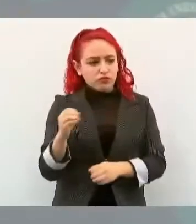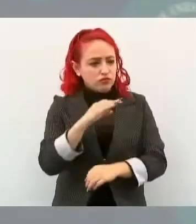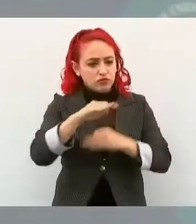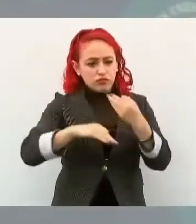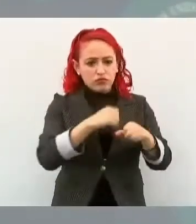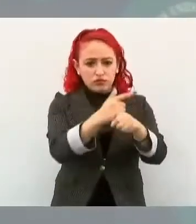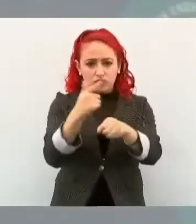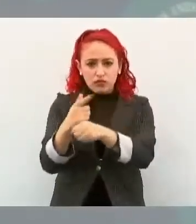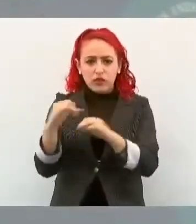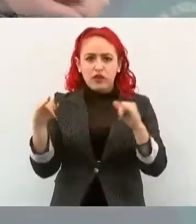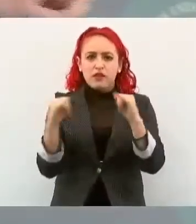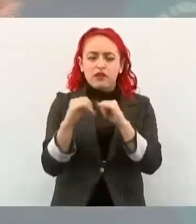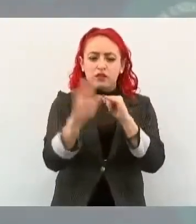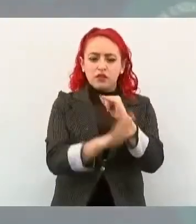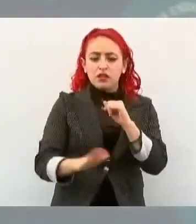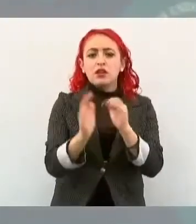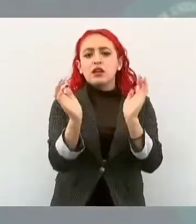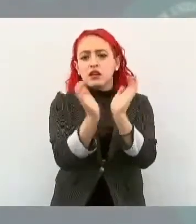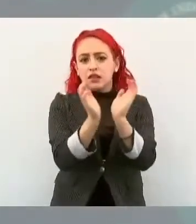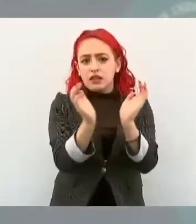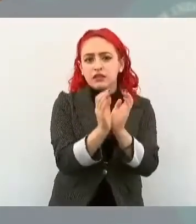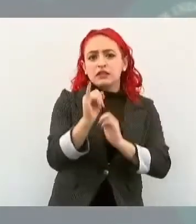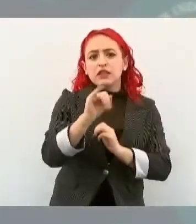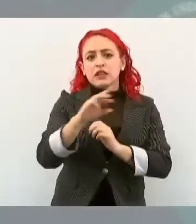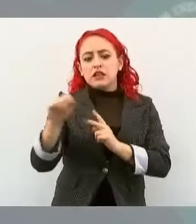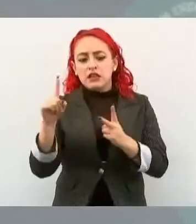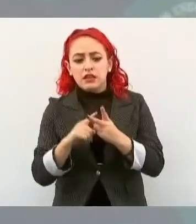todas las instituciones, el ISSSTE, el IMSS, los